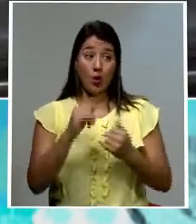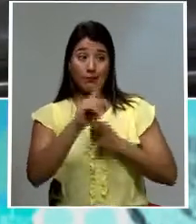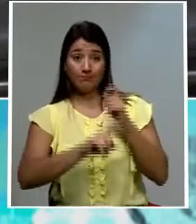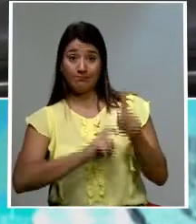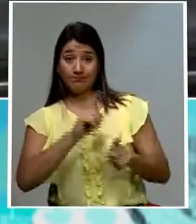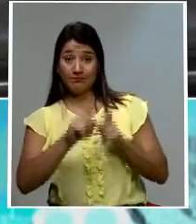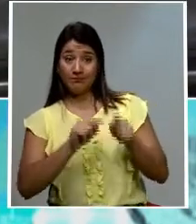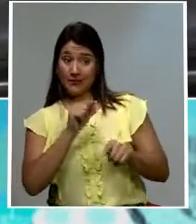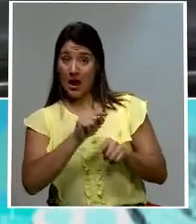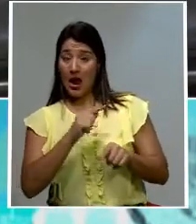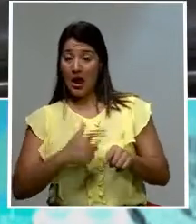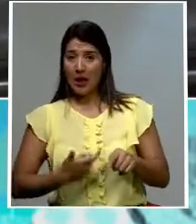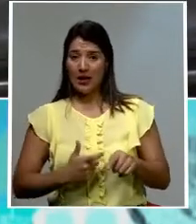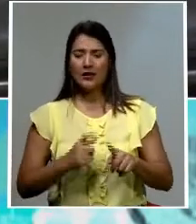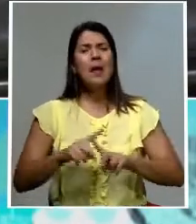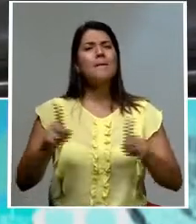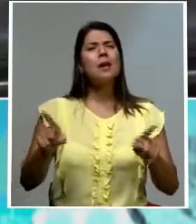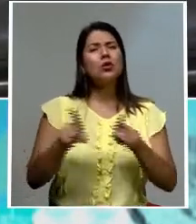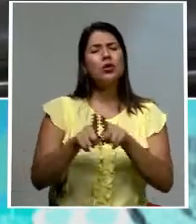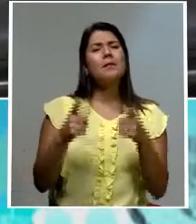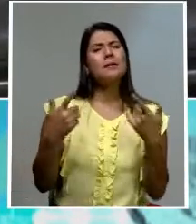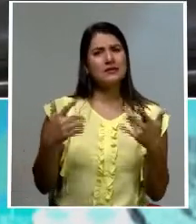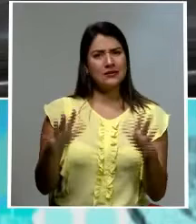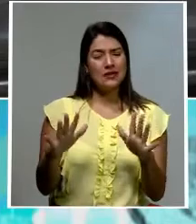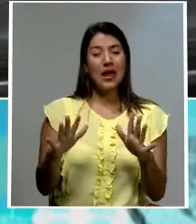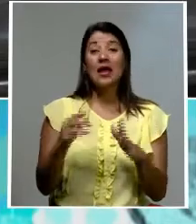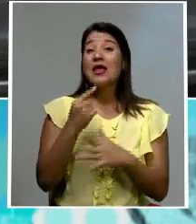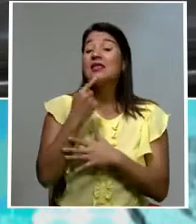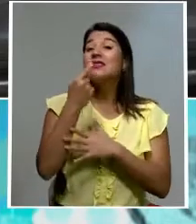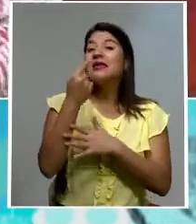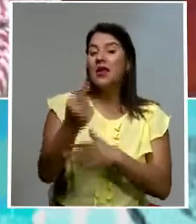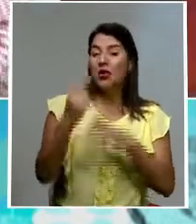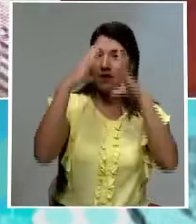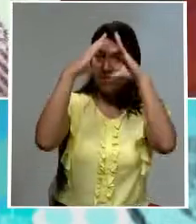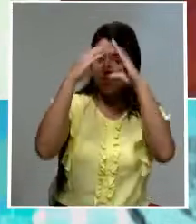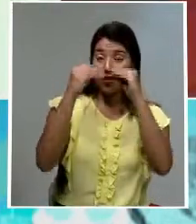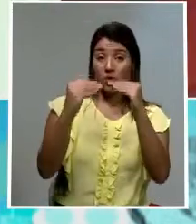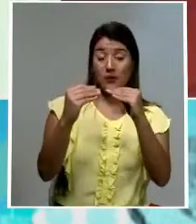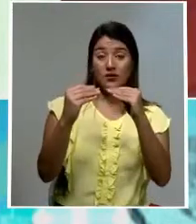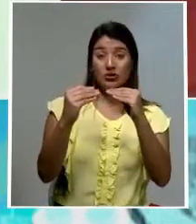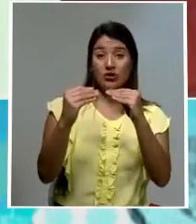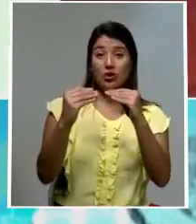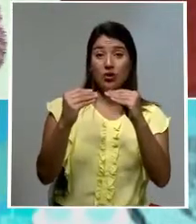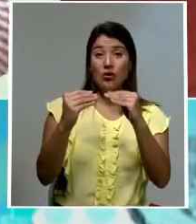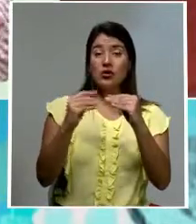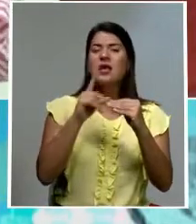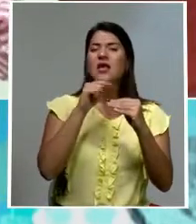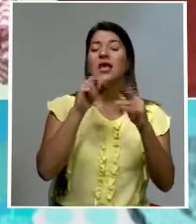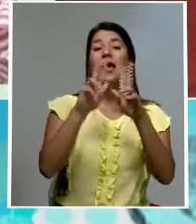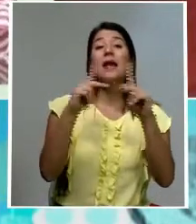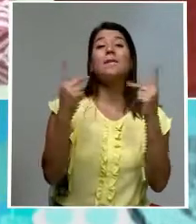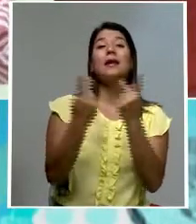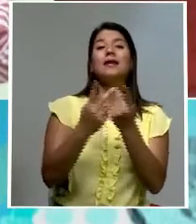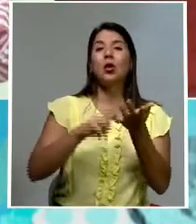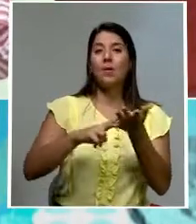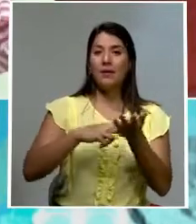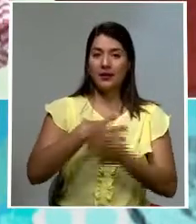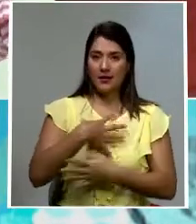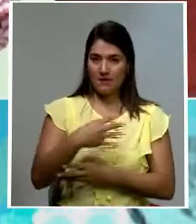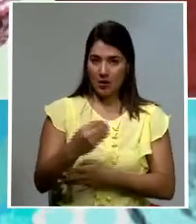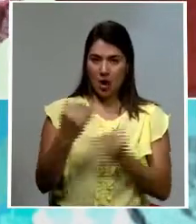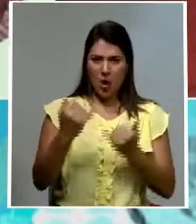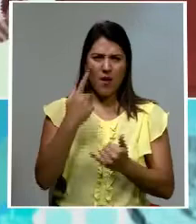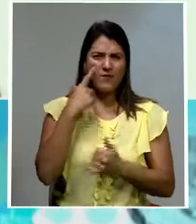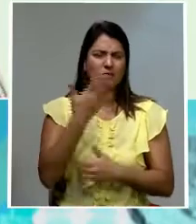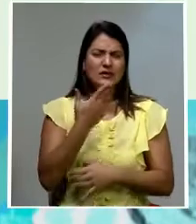Pero también ya han brindado alguna información o declaración por parte del Partido de Liberación Nacional, y veamos lo que